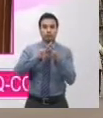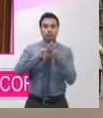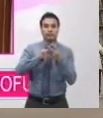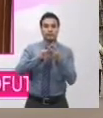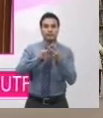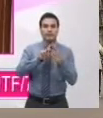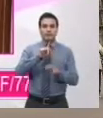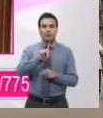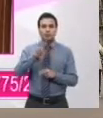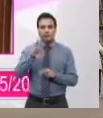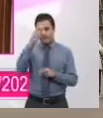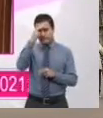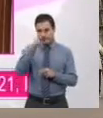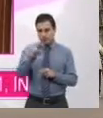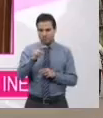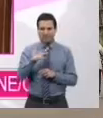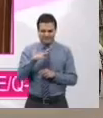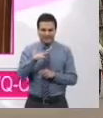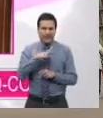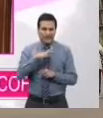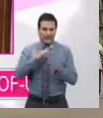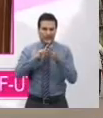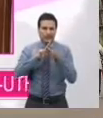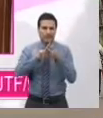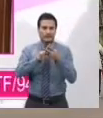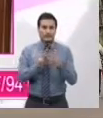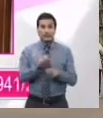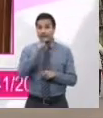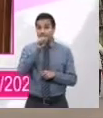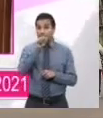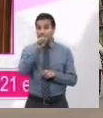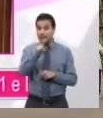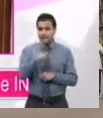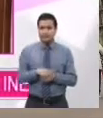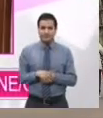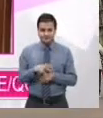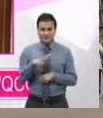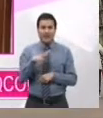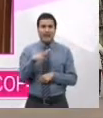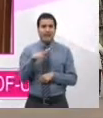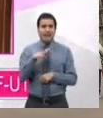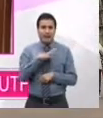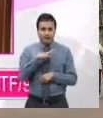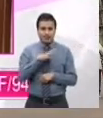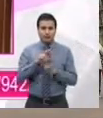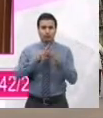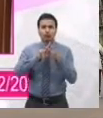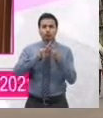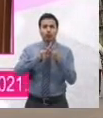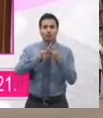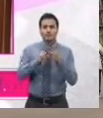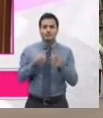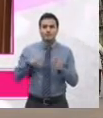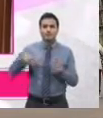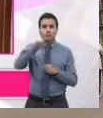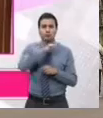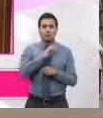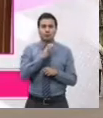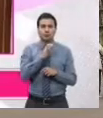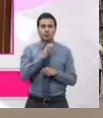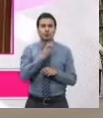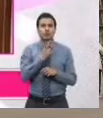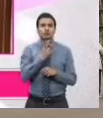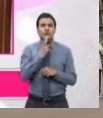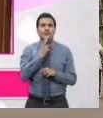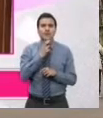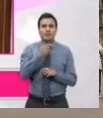México. También se acreditó la existencia de un guión para que lo utilizaran los influencers al emitir sus mensajes. Ese